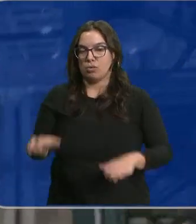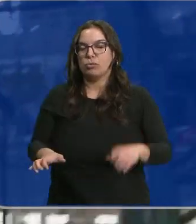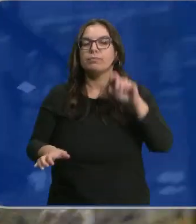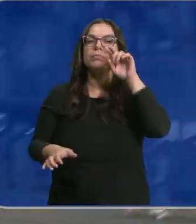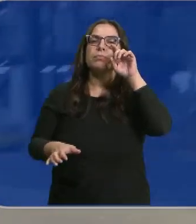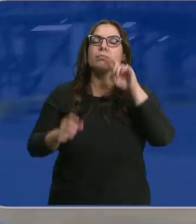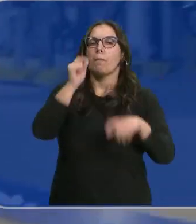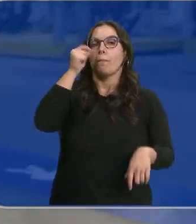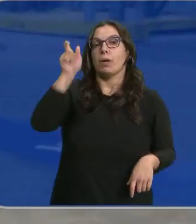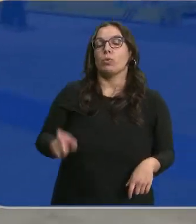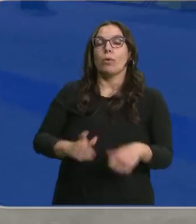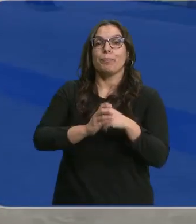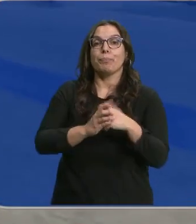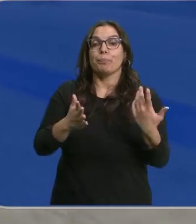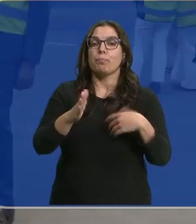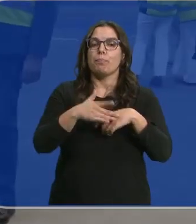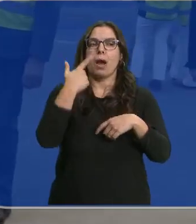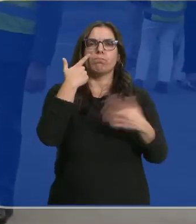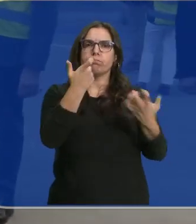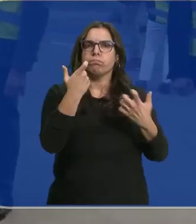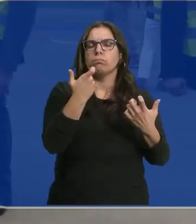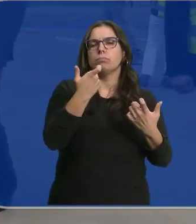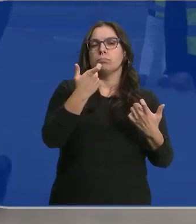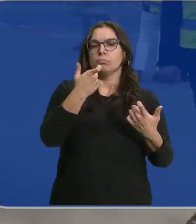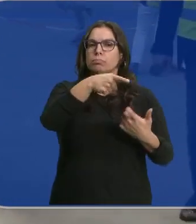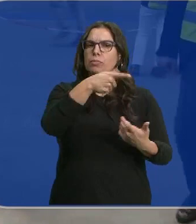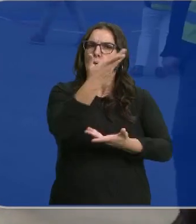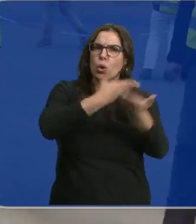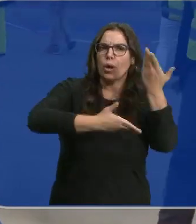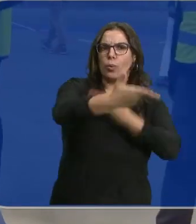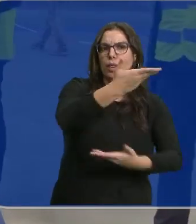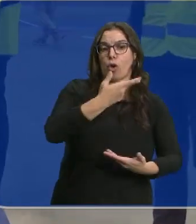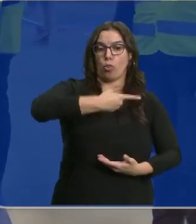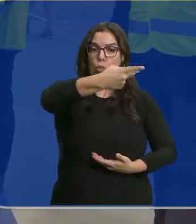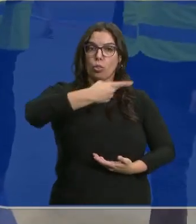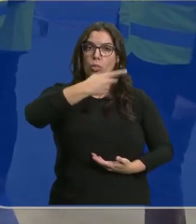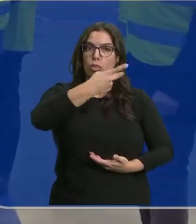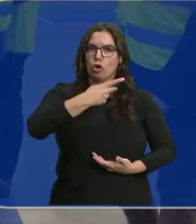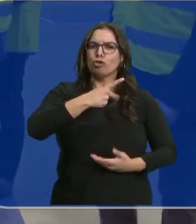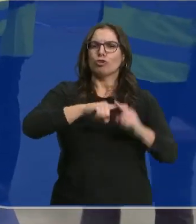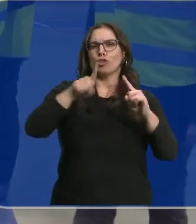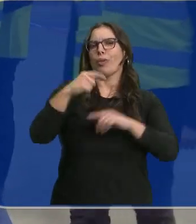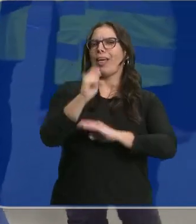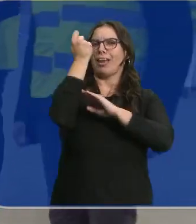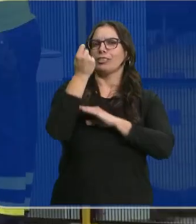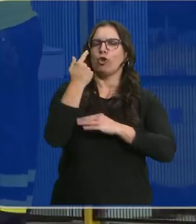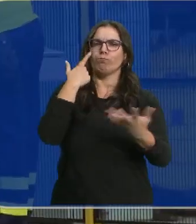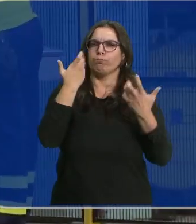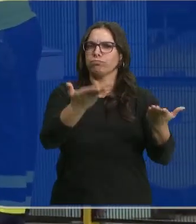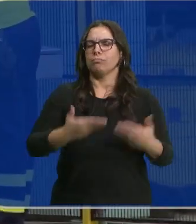Junta de Castilla y León, Alfonso Fernández Mañueco, para destacar la importante colaboración que ha permitido este éxito industrial.